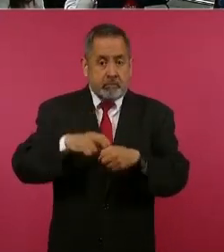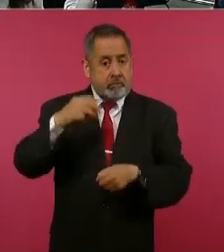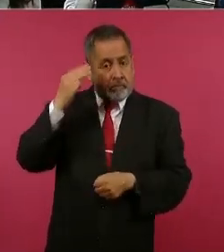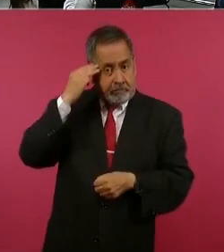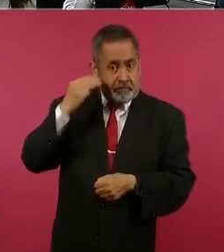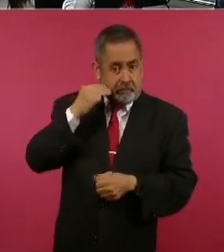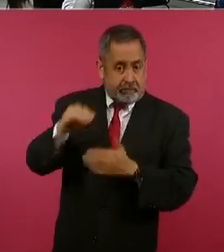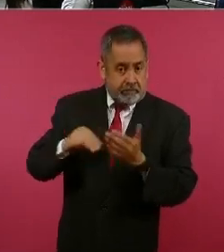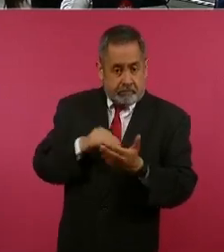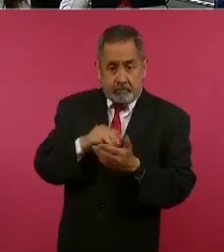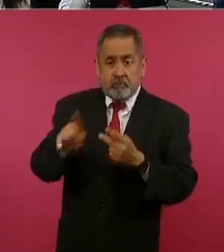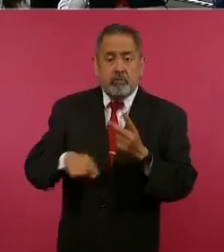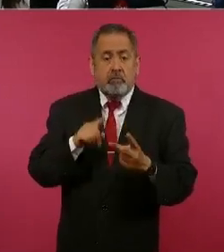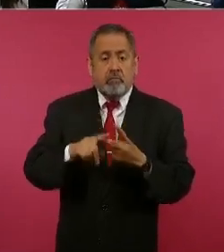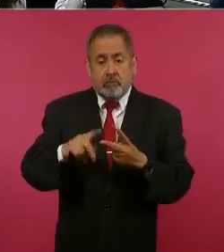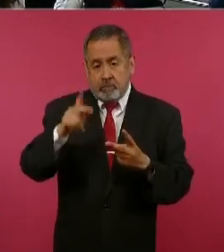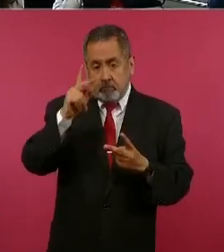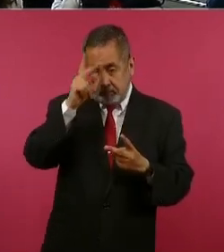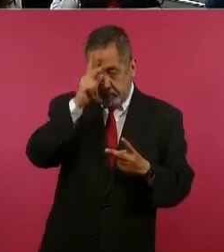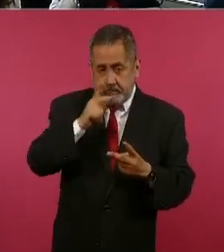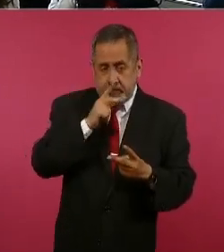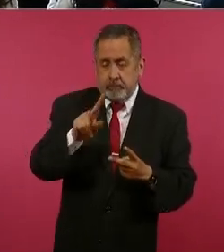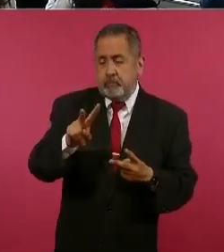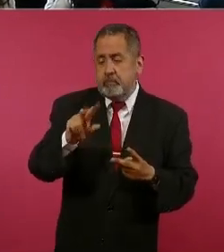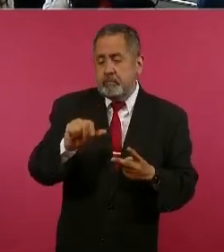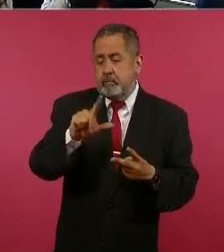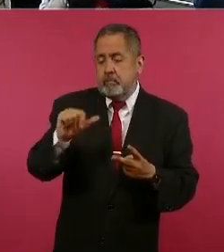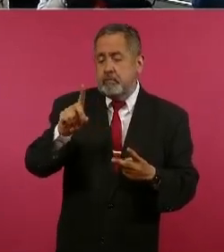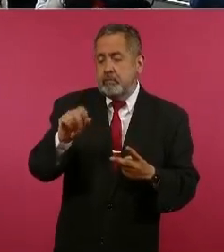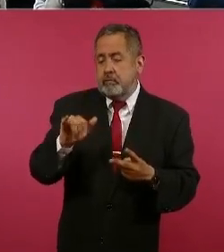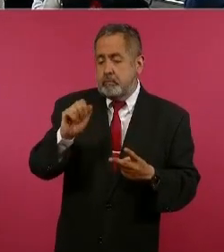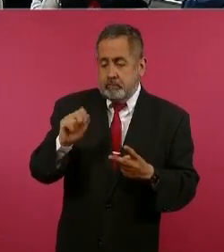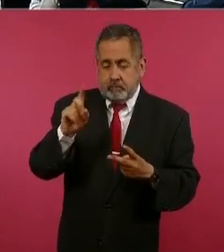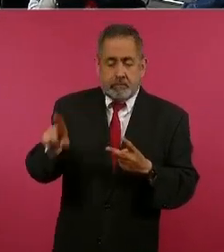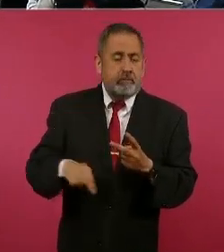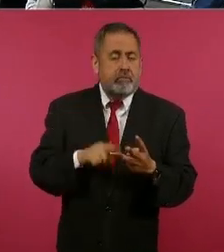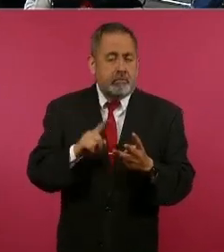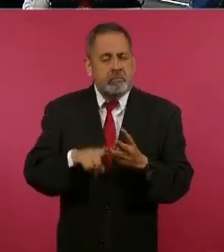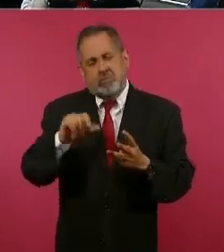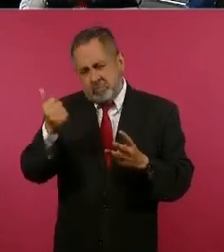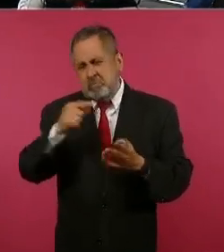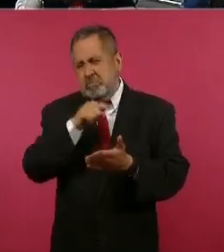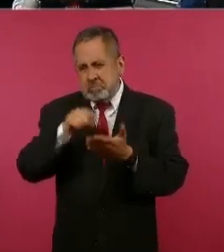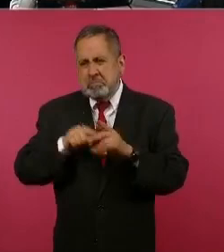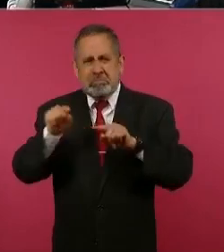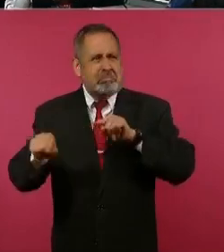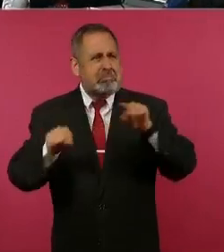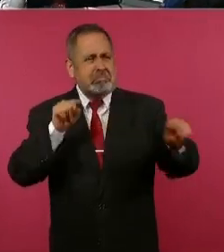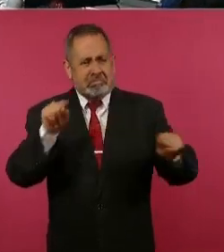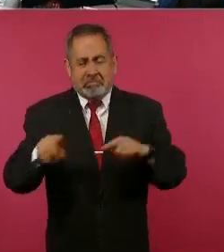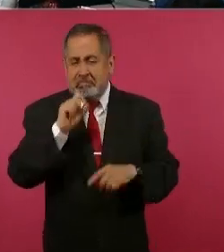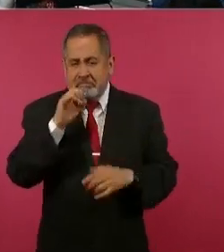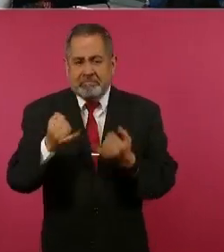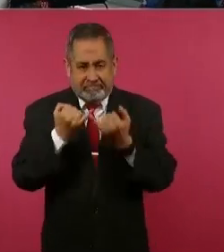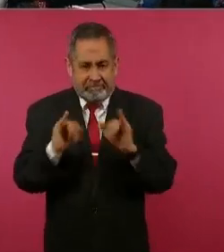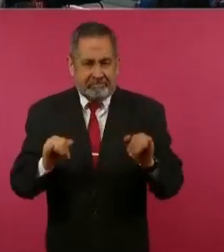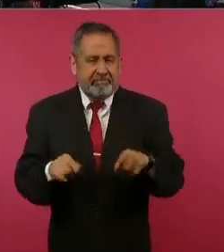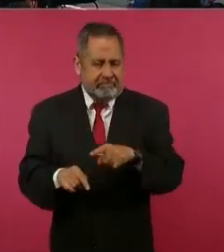Mérida y otra en Valladolid. Y en otros sitios vamos a